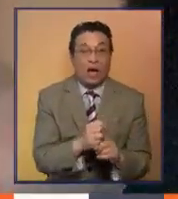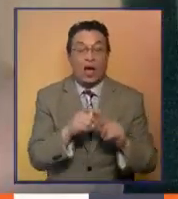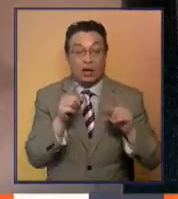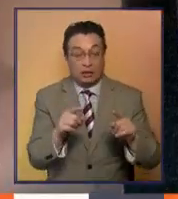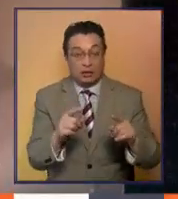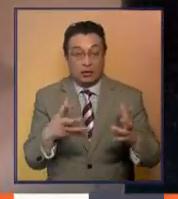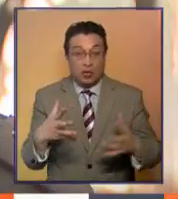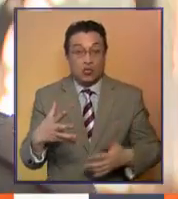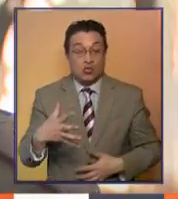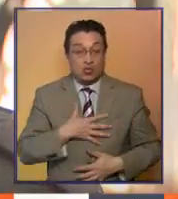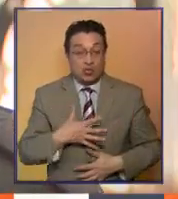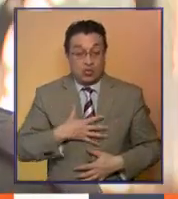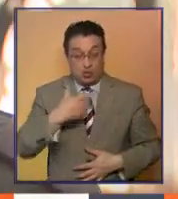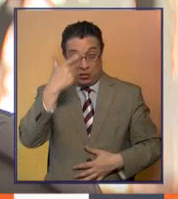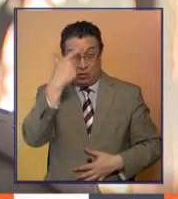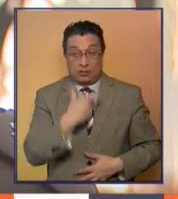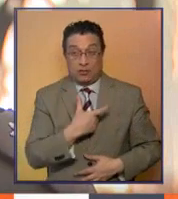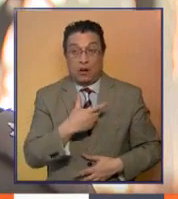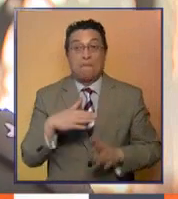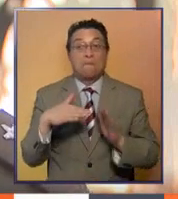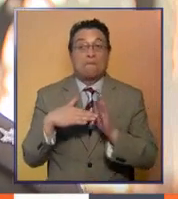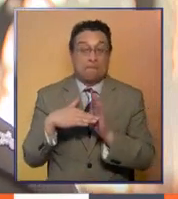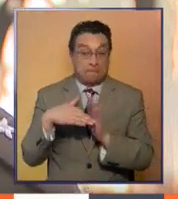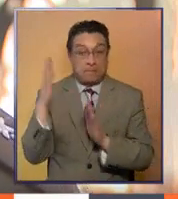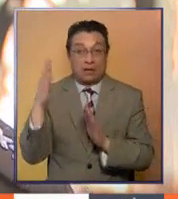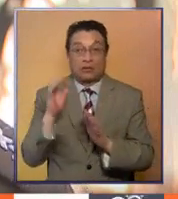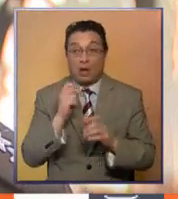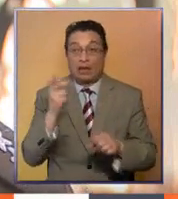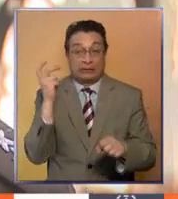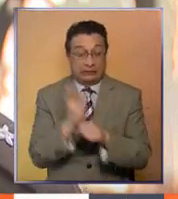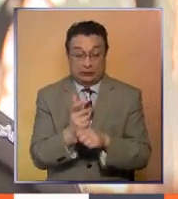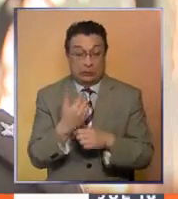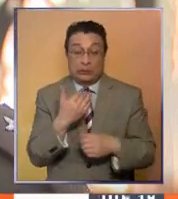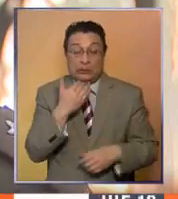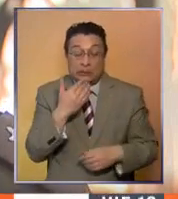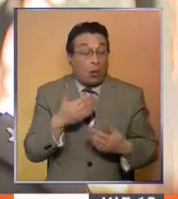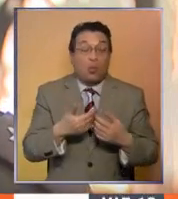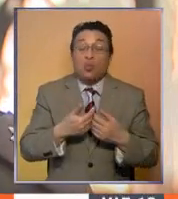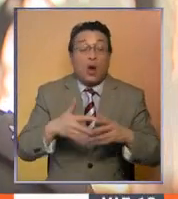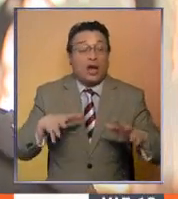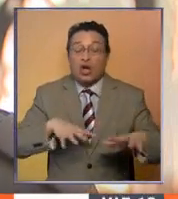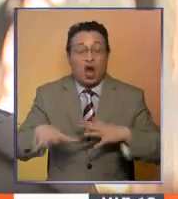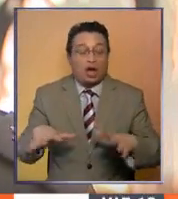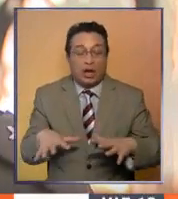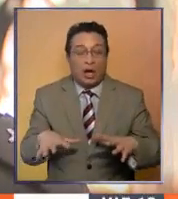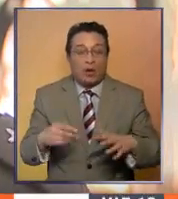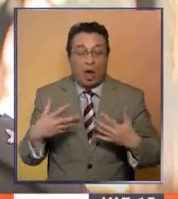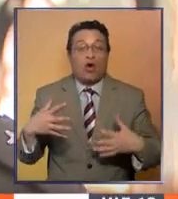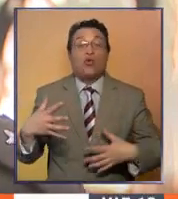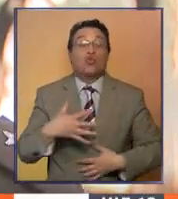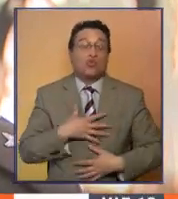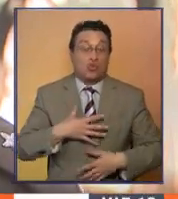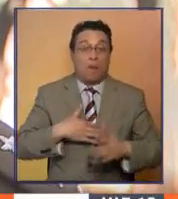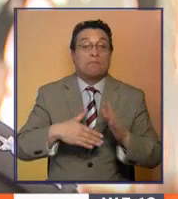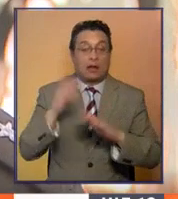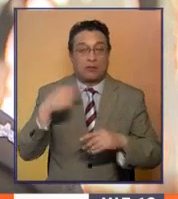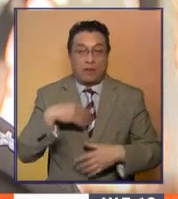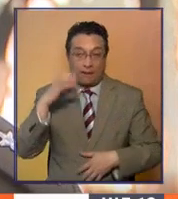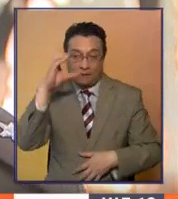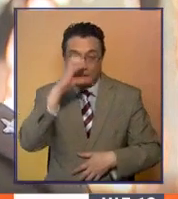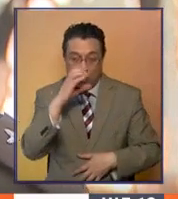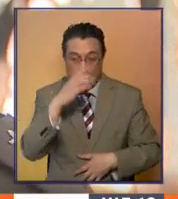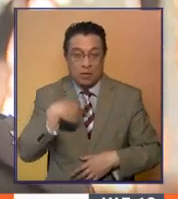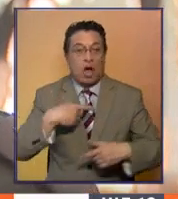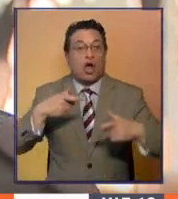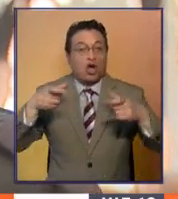impacto que le puede producir a la persona es mayor aunque le hayan sustraído un celular indistintamente el coste no son lo que buscamos de alguna manera es